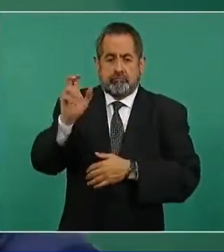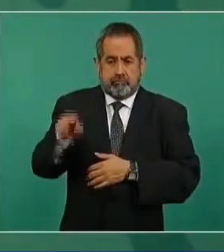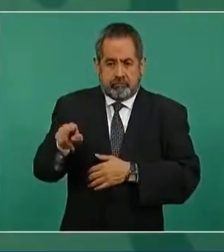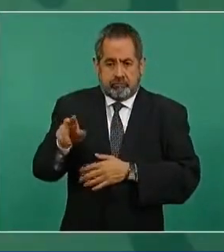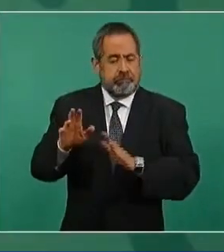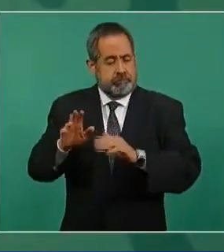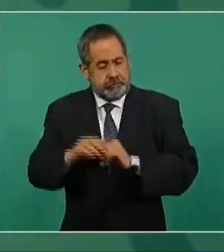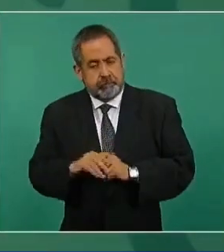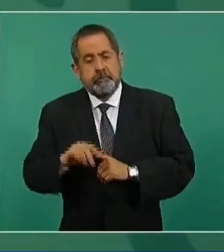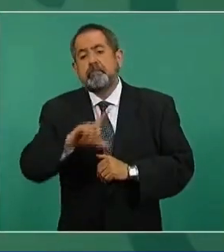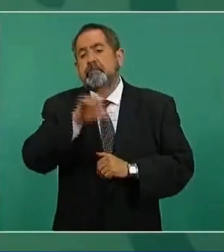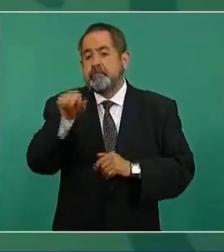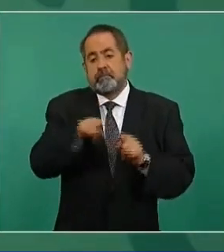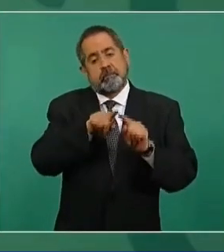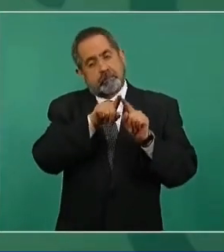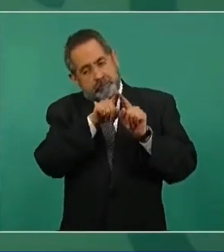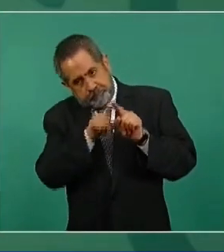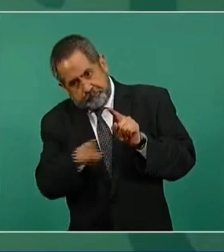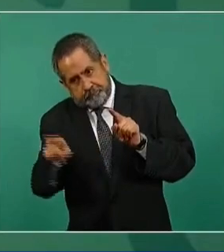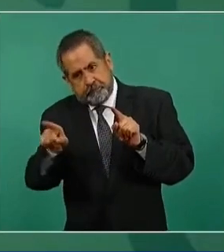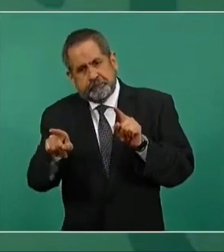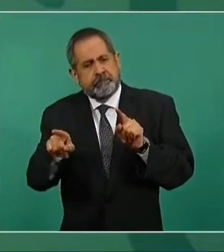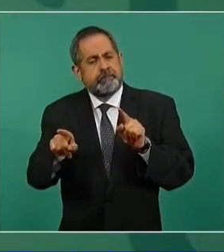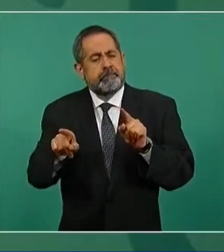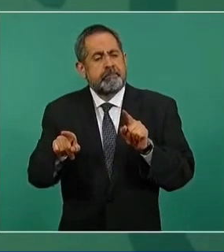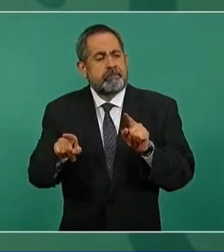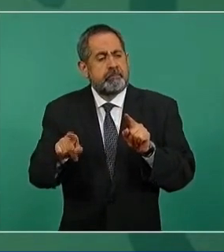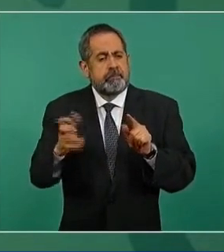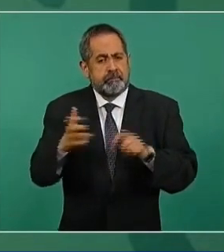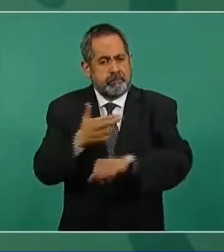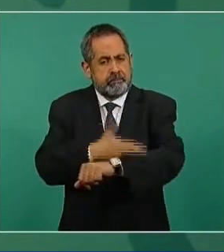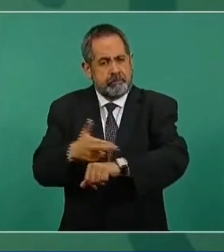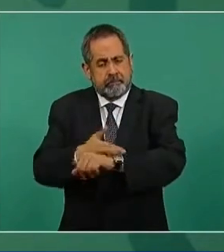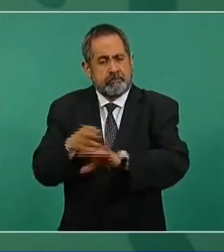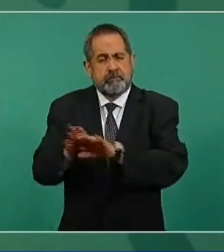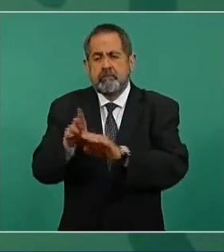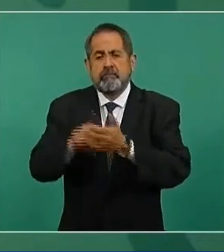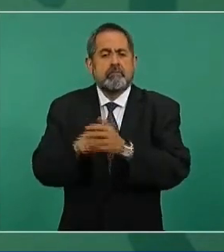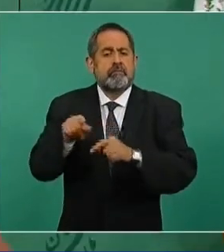El trazo que se está haciendo de